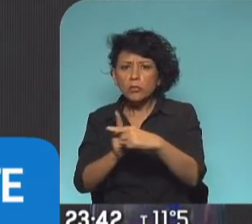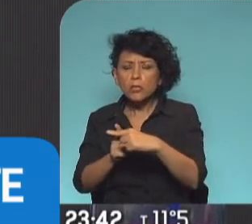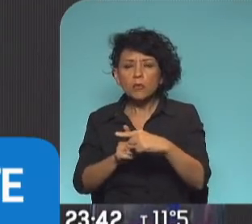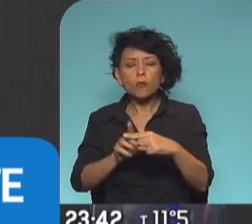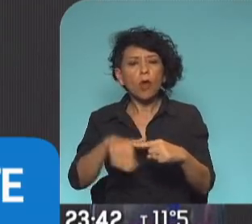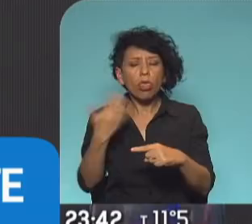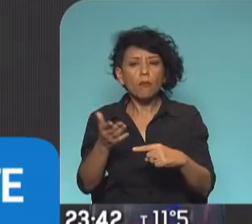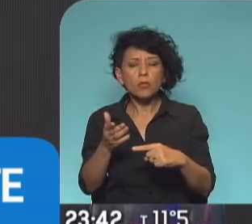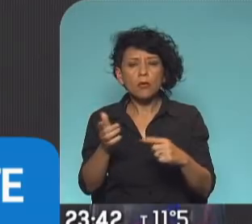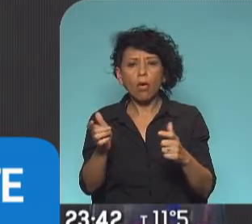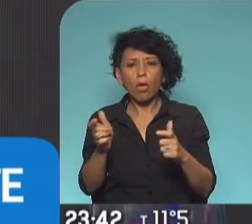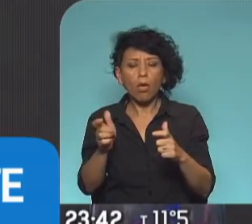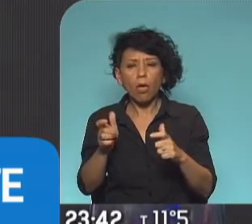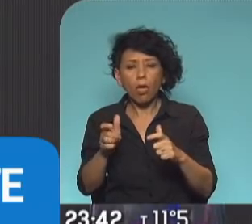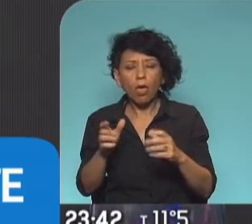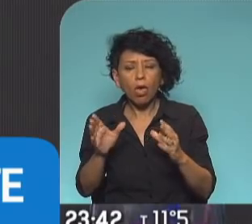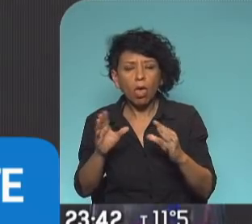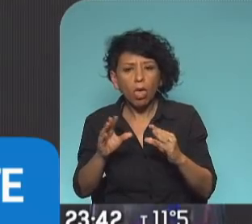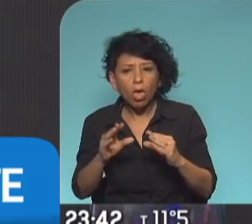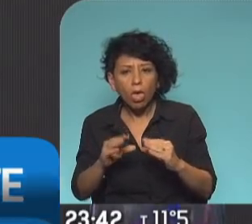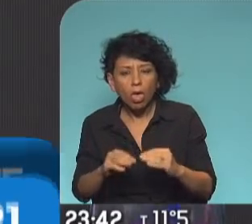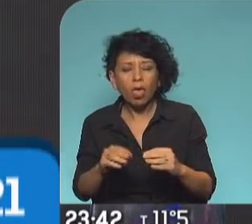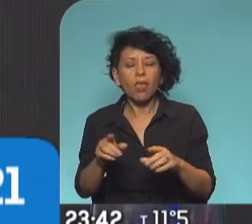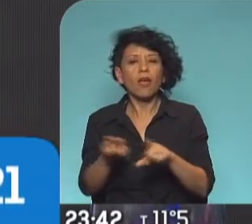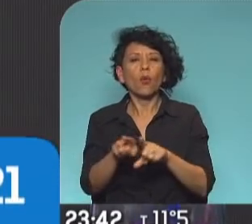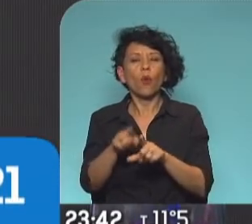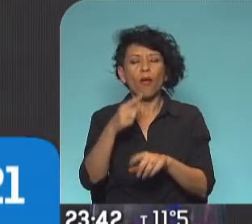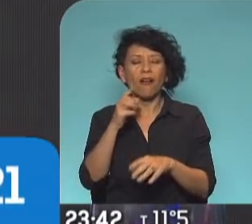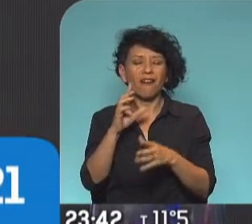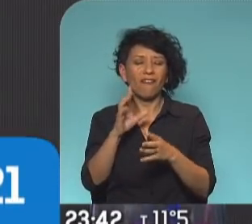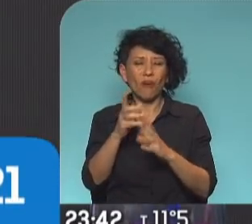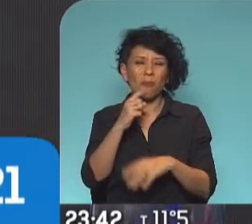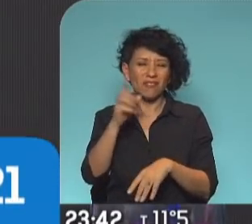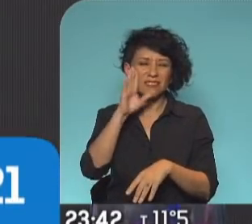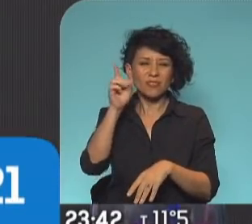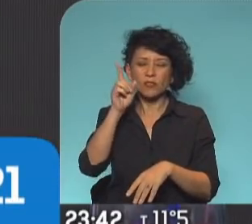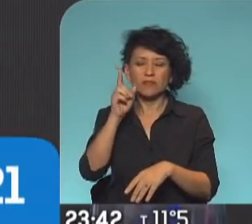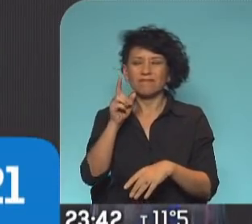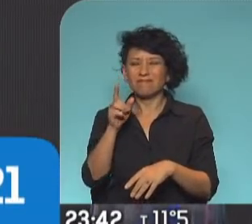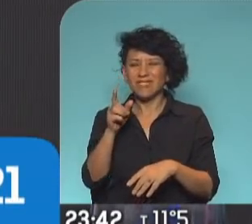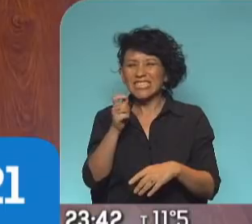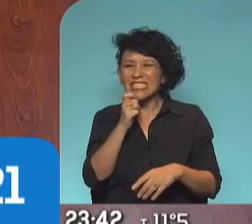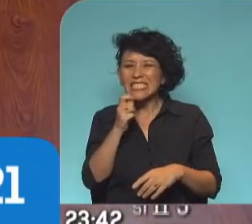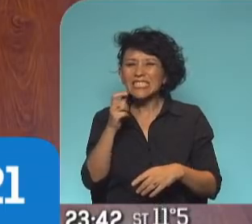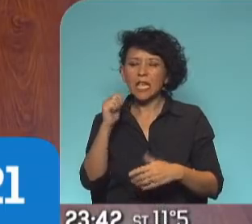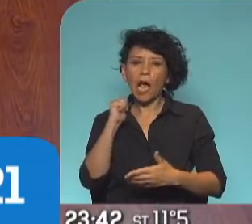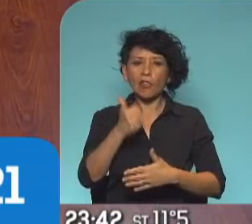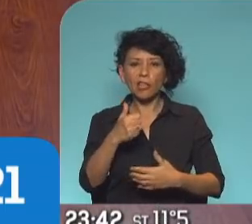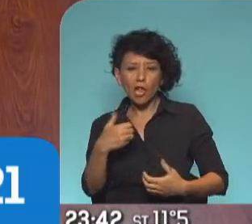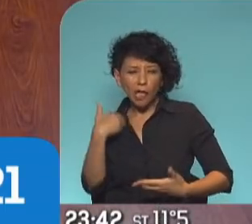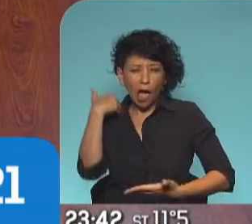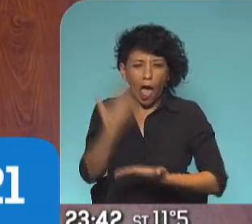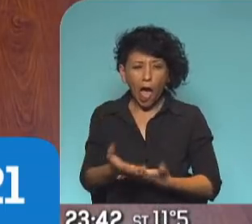fue perdiendo estamina, como dicen los norteamericanos, ¿no? Que ellos no perdonan al candidato que no entra corriendo al escenario,